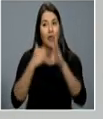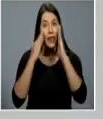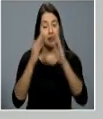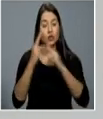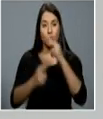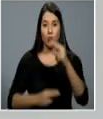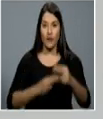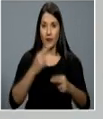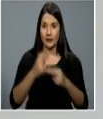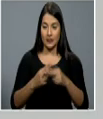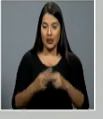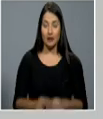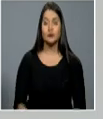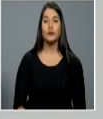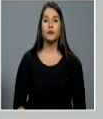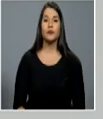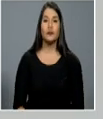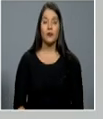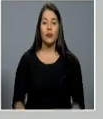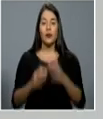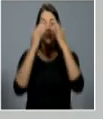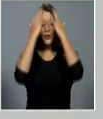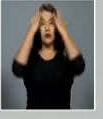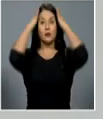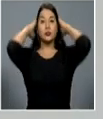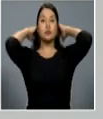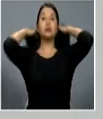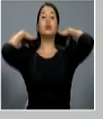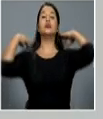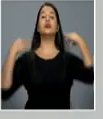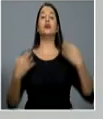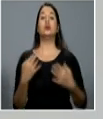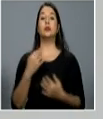universal. En este sentido,